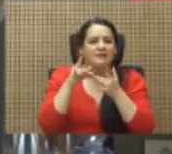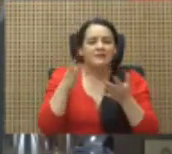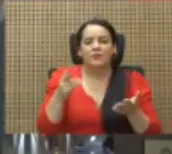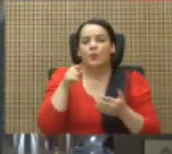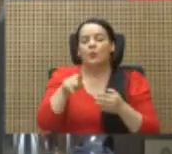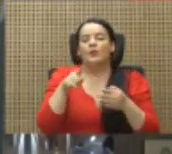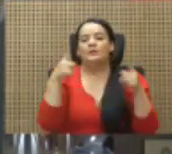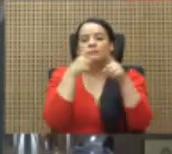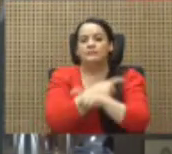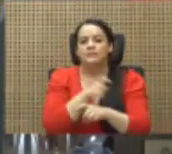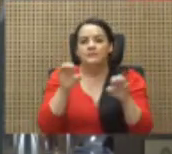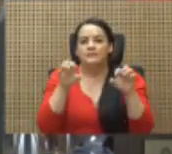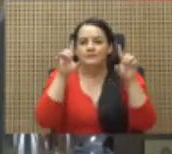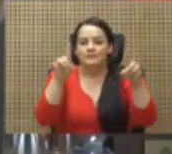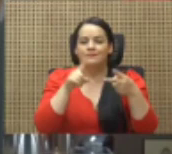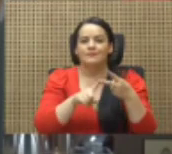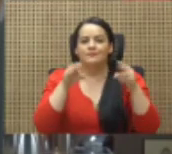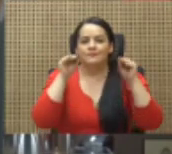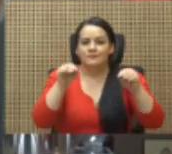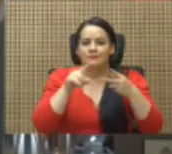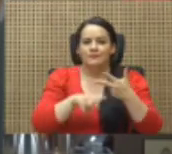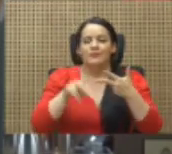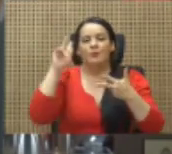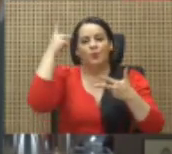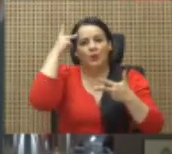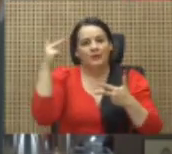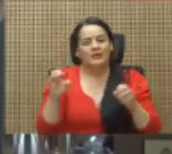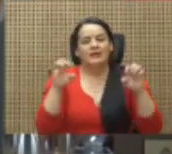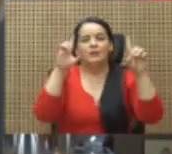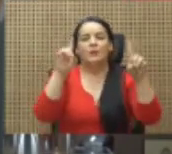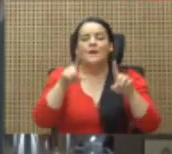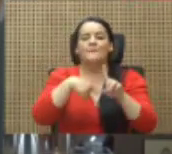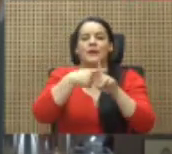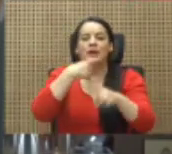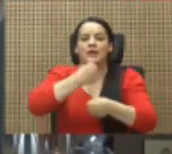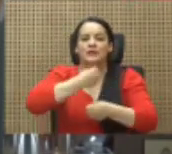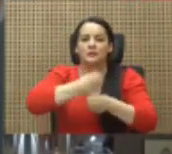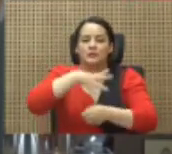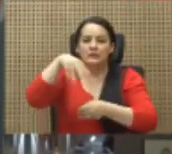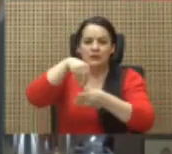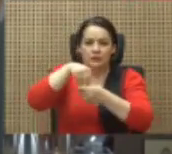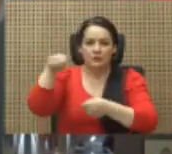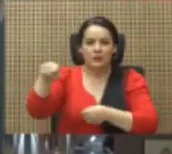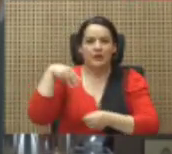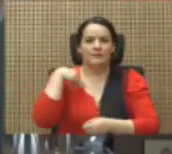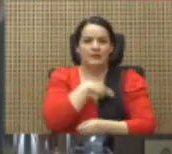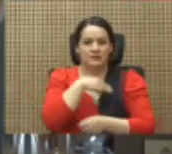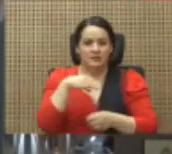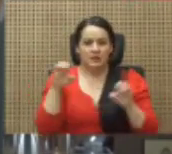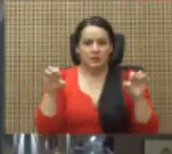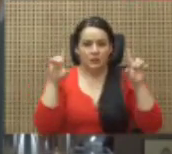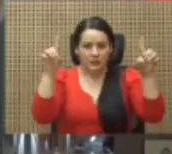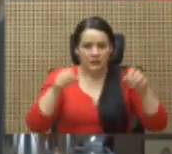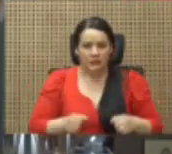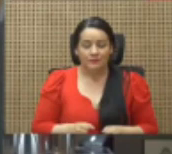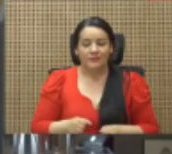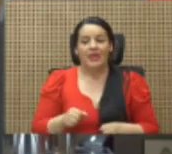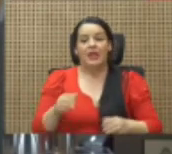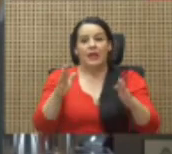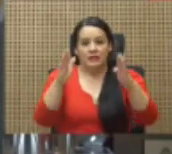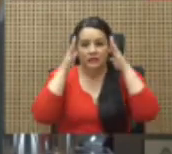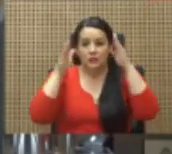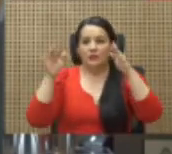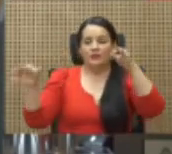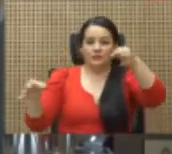educativa, pedagógica, de política educativa y de gestión en el MEP. Y atención, que el documento que